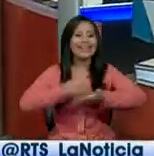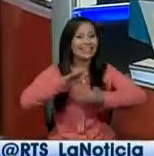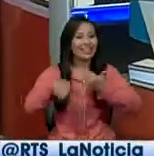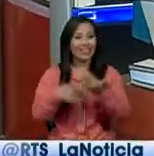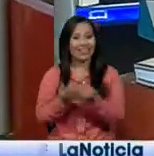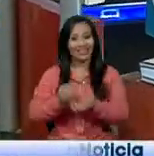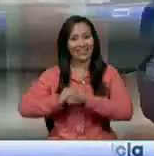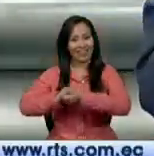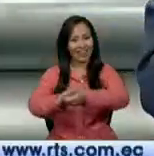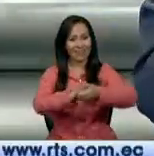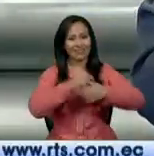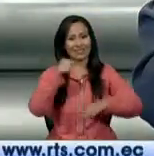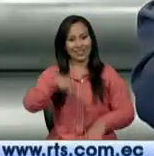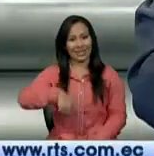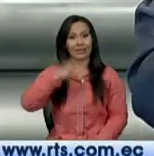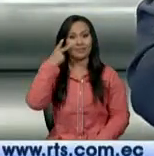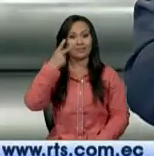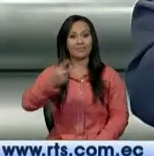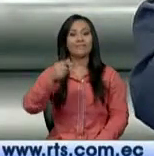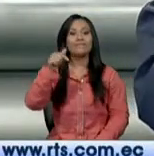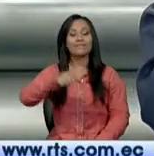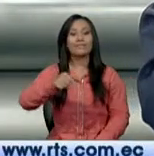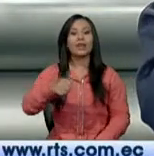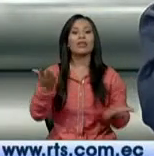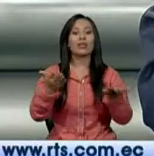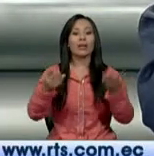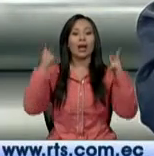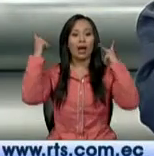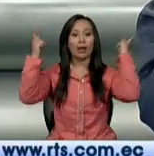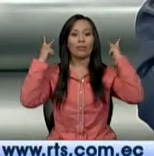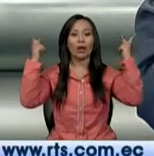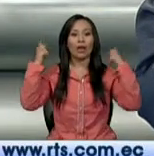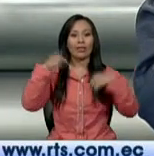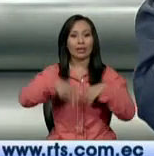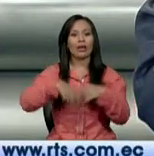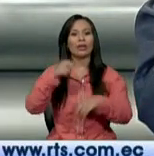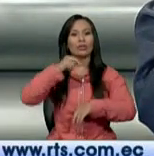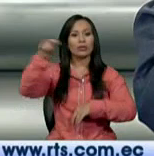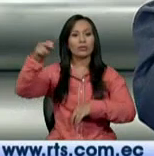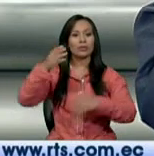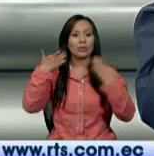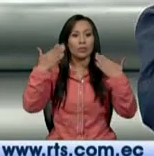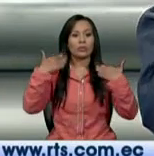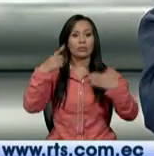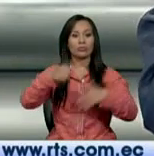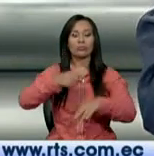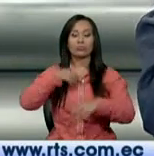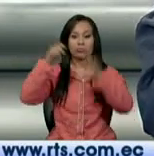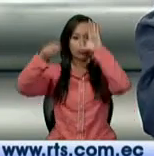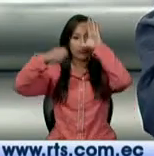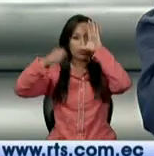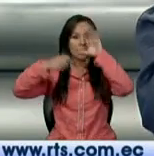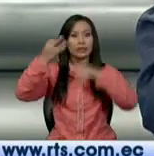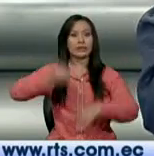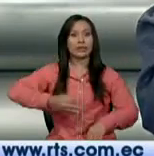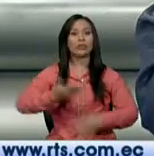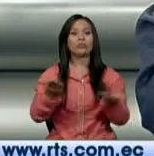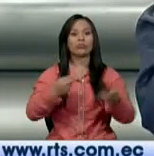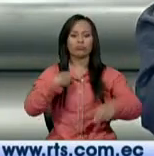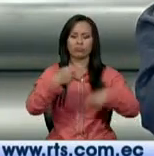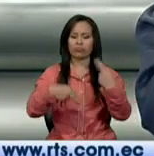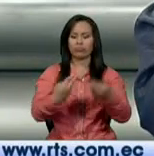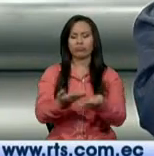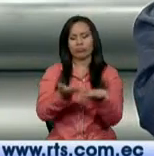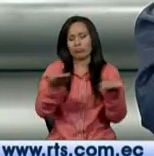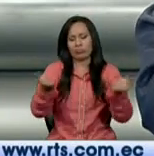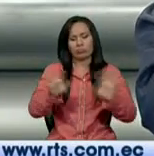acompañarnos. Aquí hay más información. En La Alborada, al norte de Guayaquil, la cámara de seguridad de un local en el que venden accesorios de